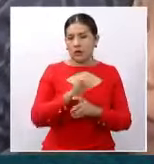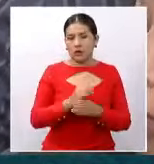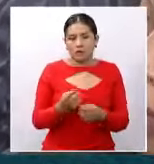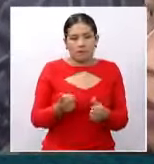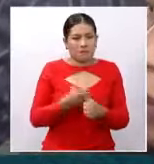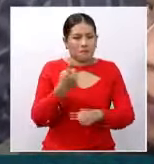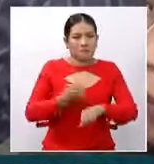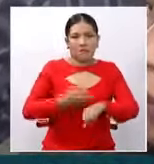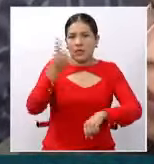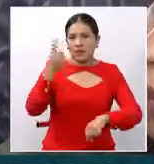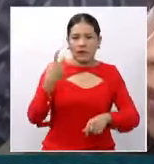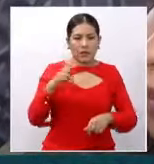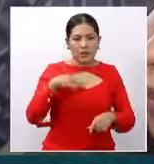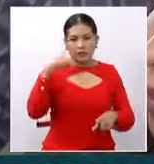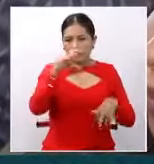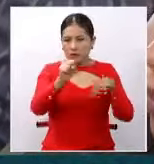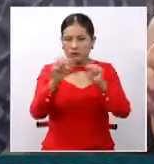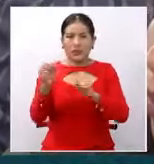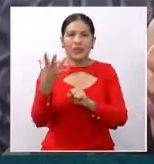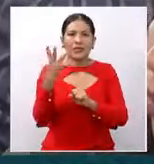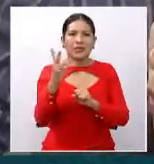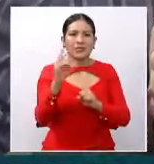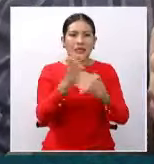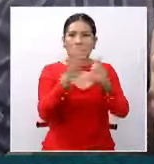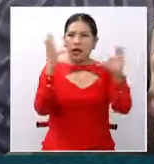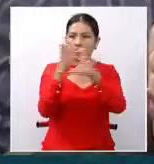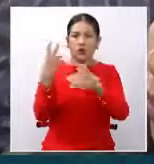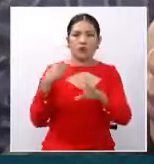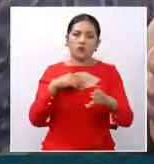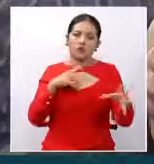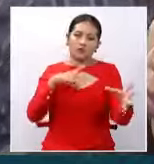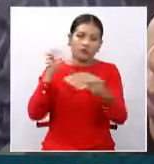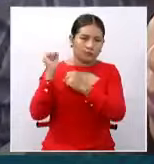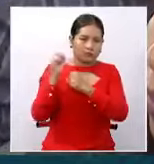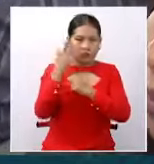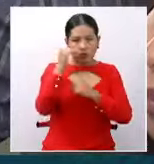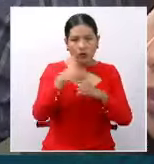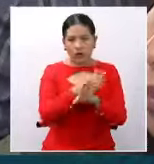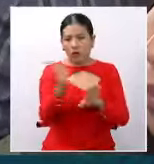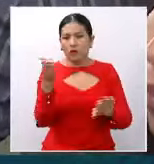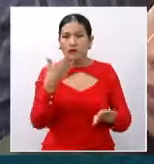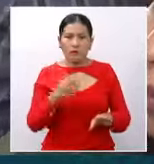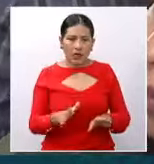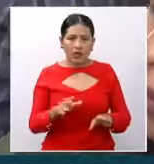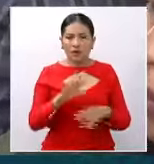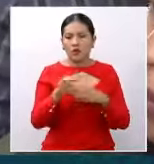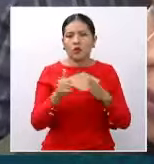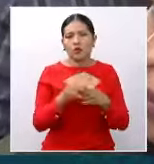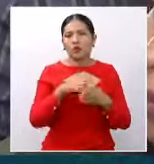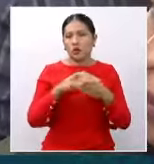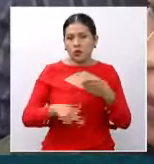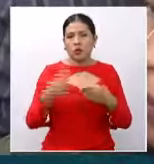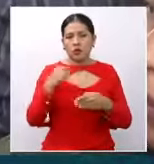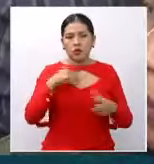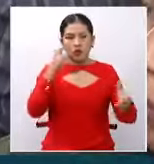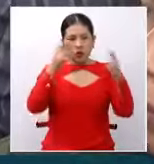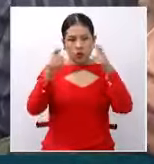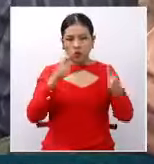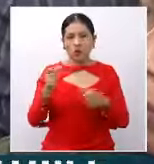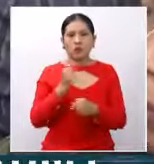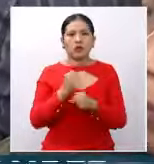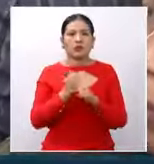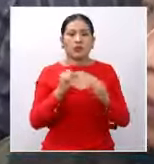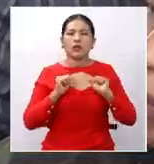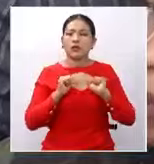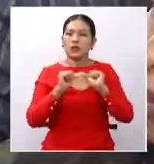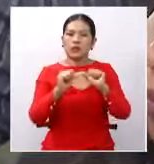de 17 cisternas que también han sido incautadas y más de 100 personas aprehendidas. Son resultados que se han generado. Vamos a seguir trabajando en la